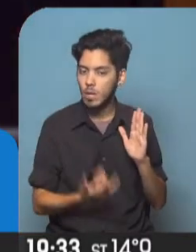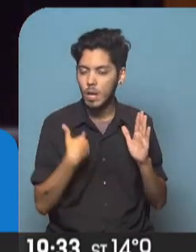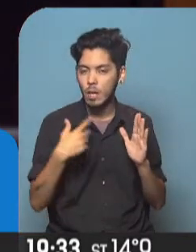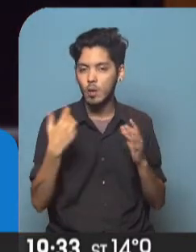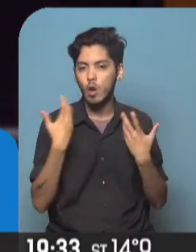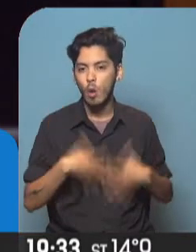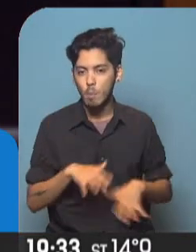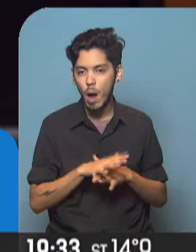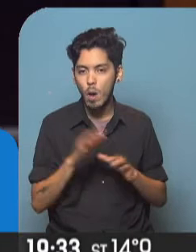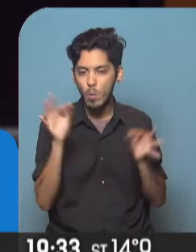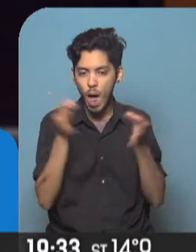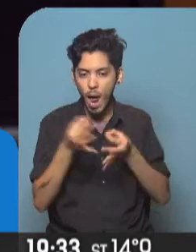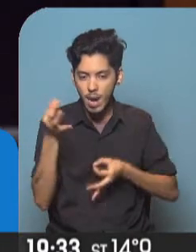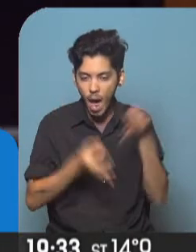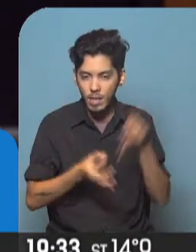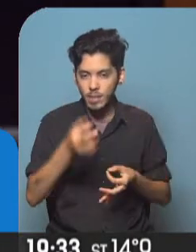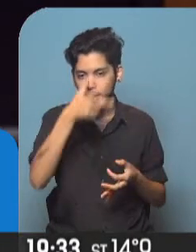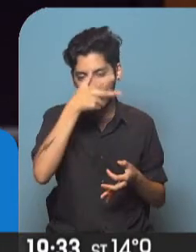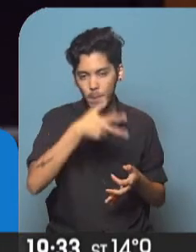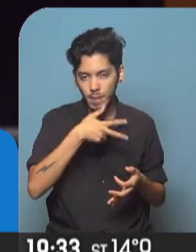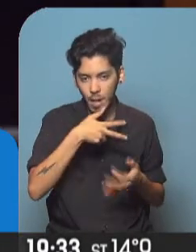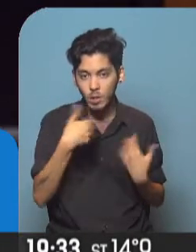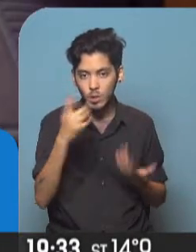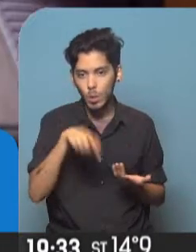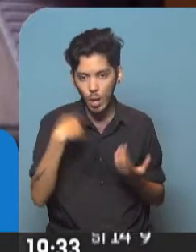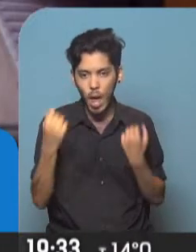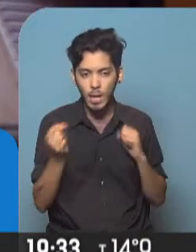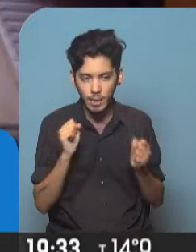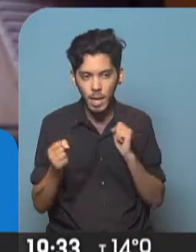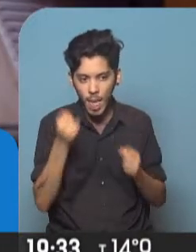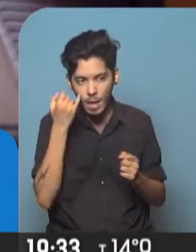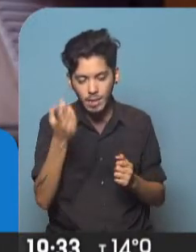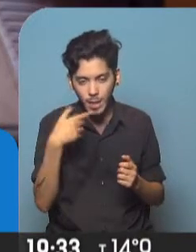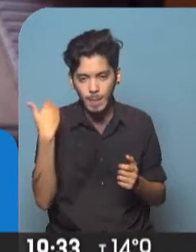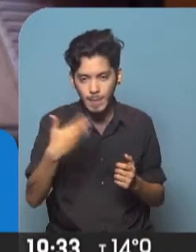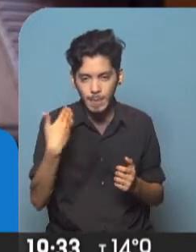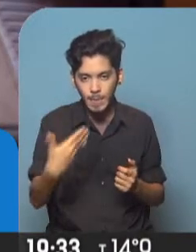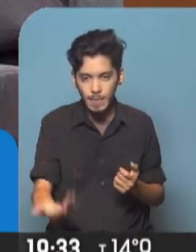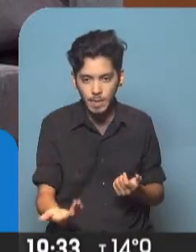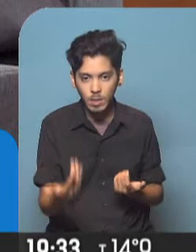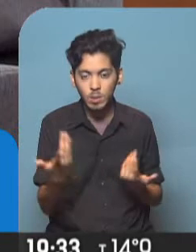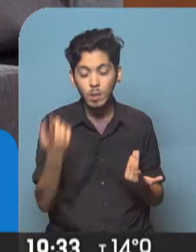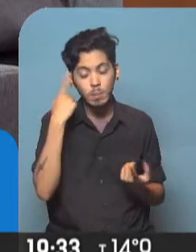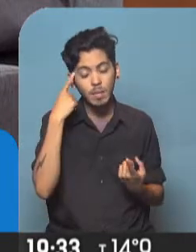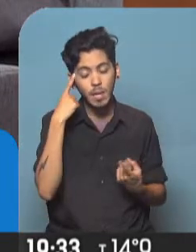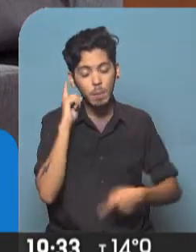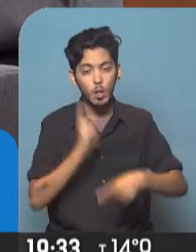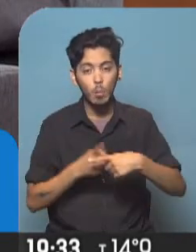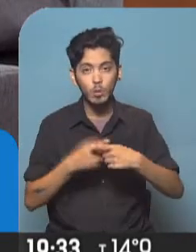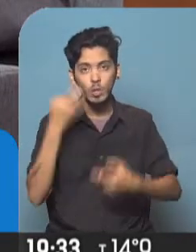trimestral. Y eso, de vuelta, genera algún grado de ansiedad y expectativas